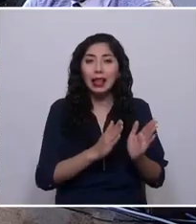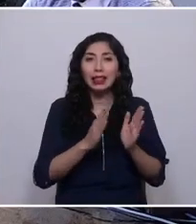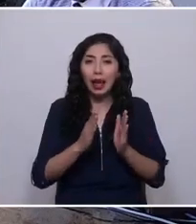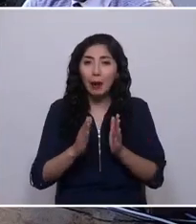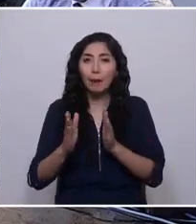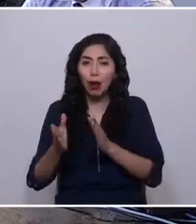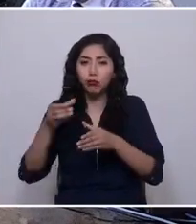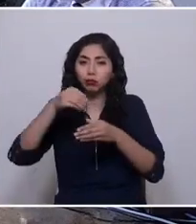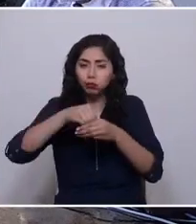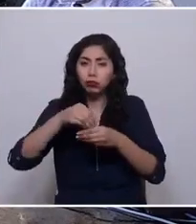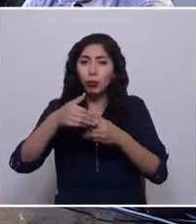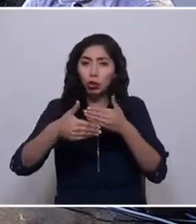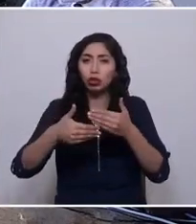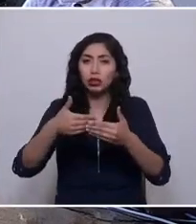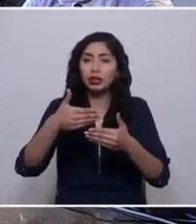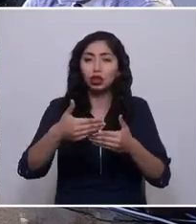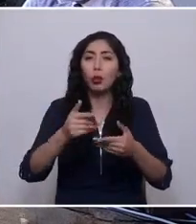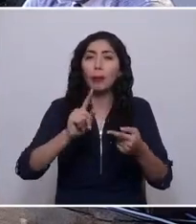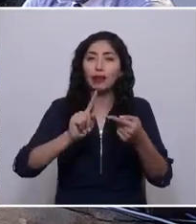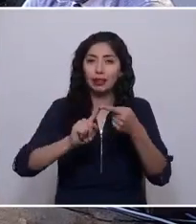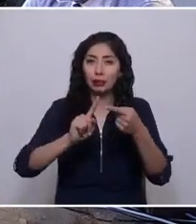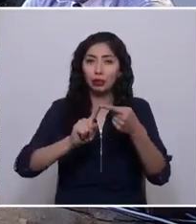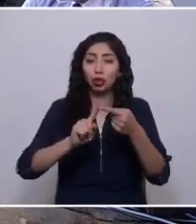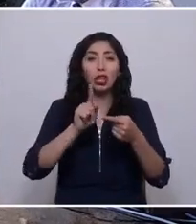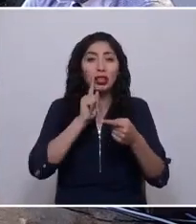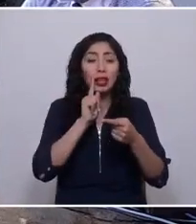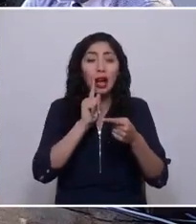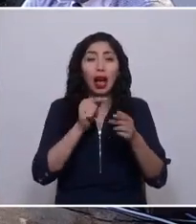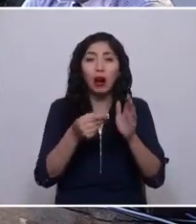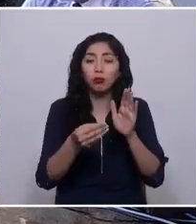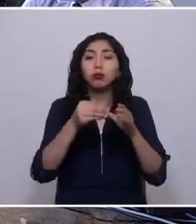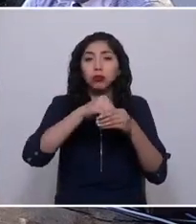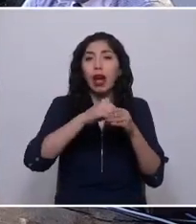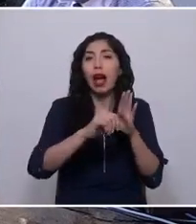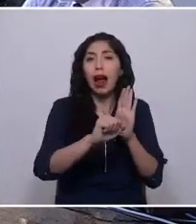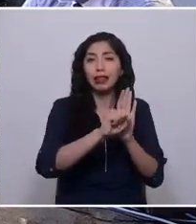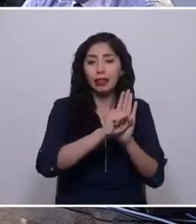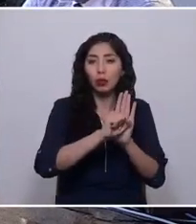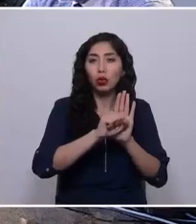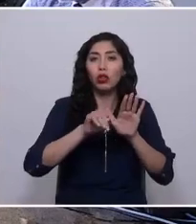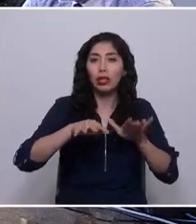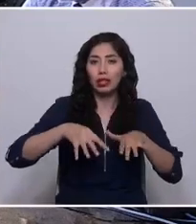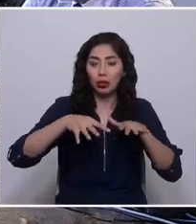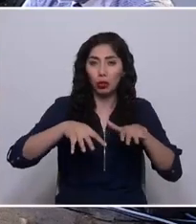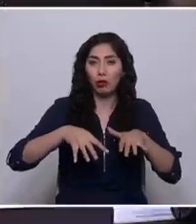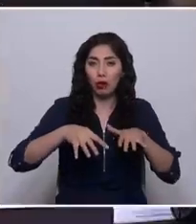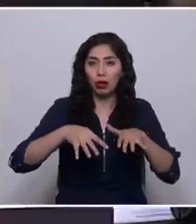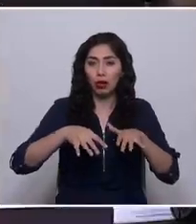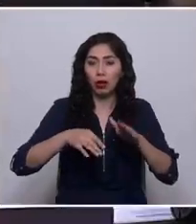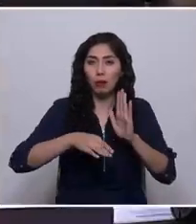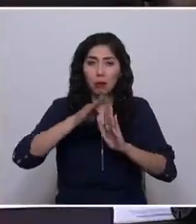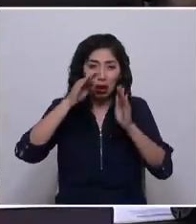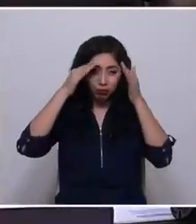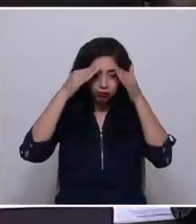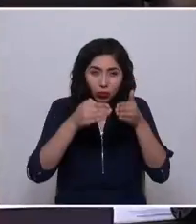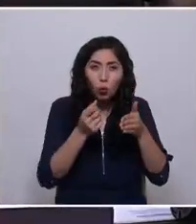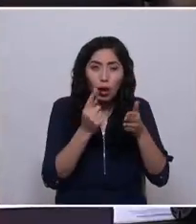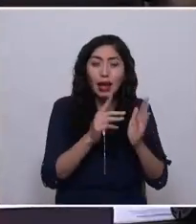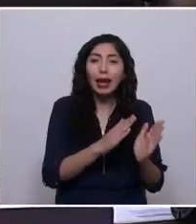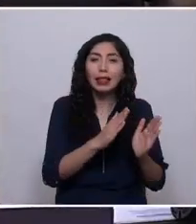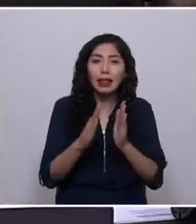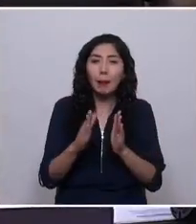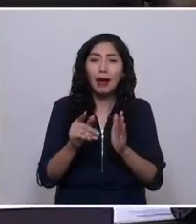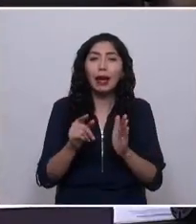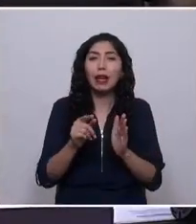de participación que están consideradas en el artículo 19 y más concretamente a la etapa de